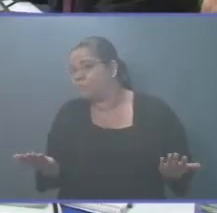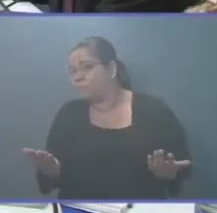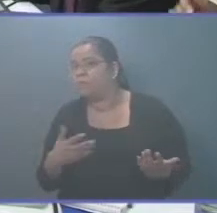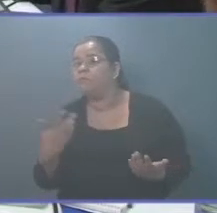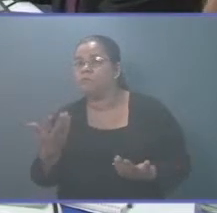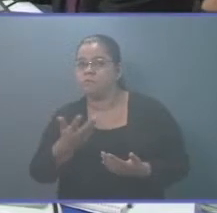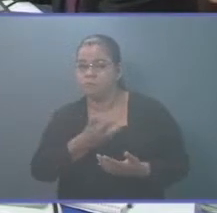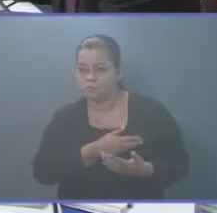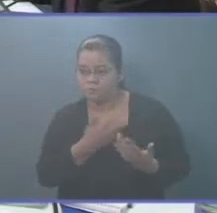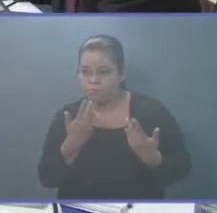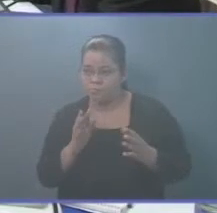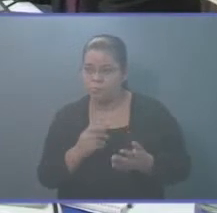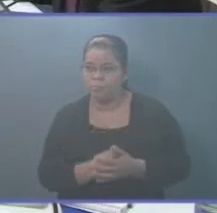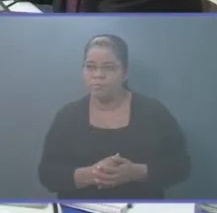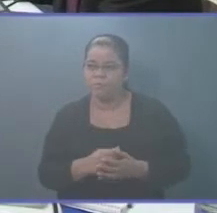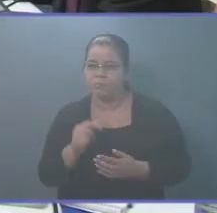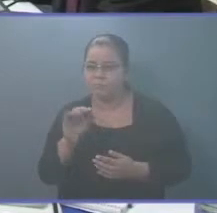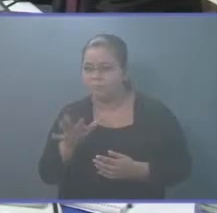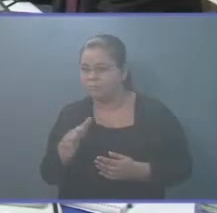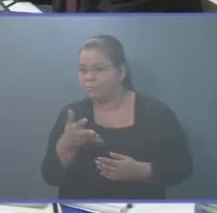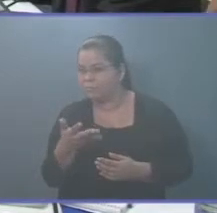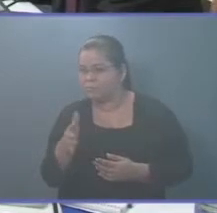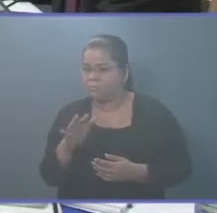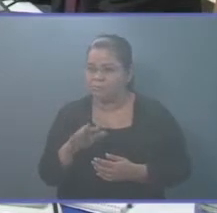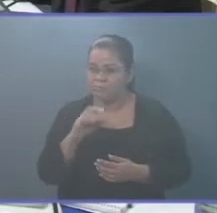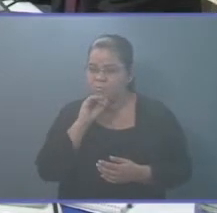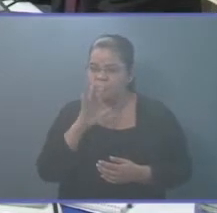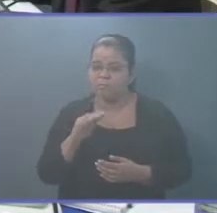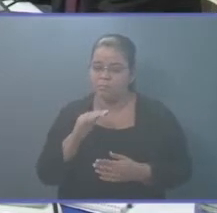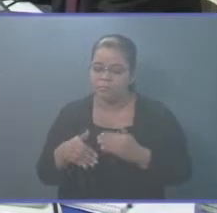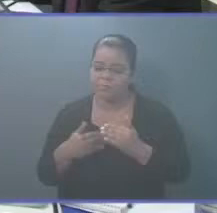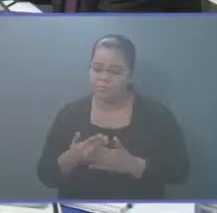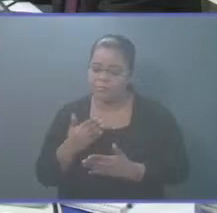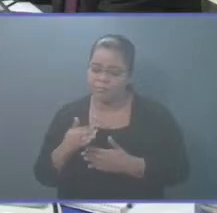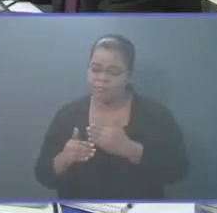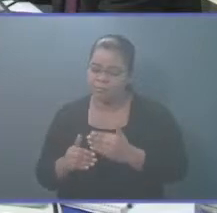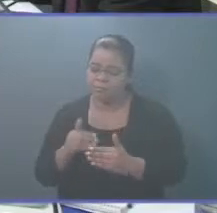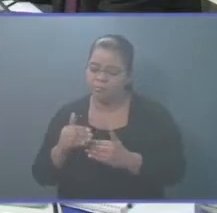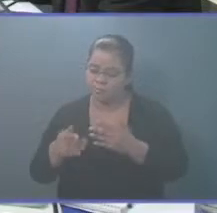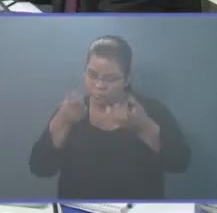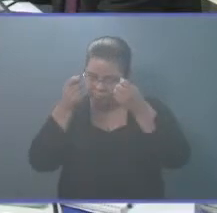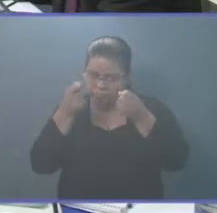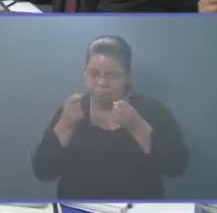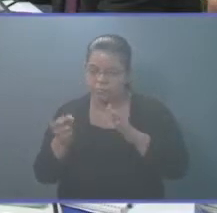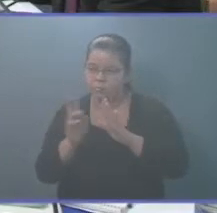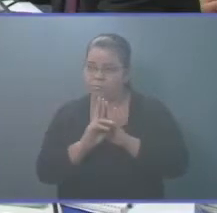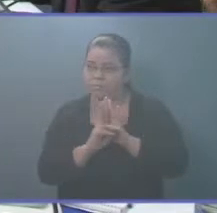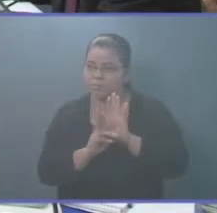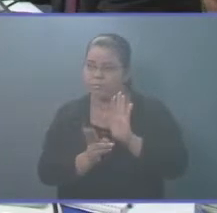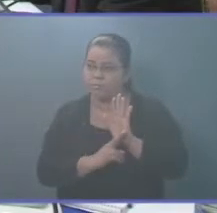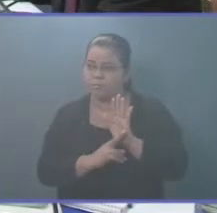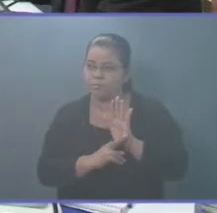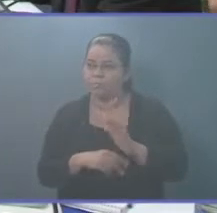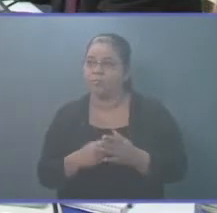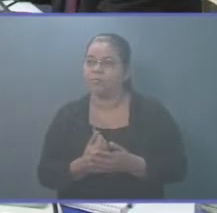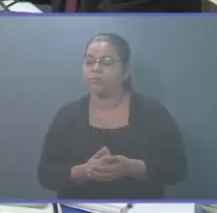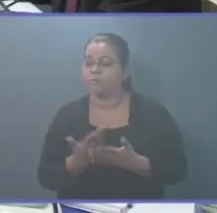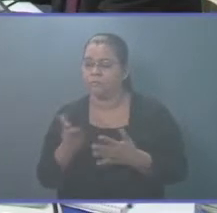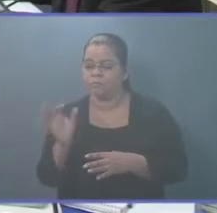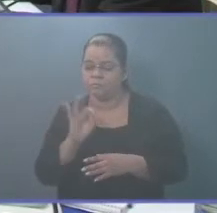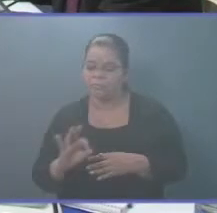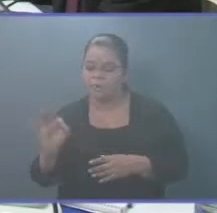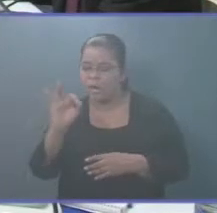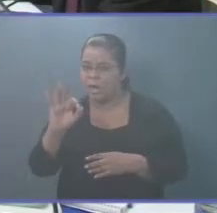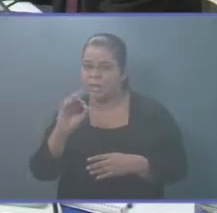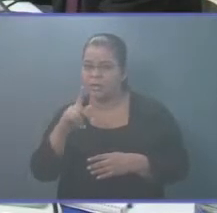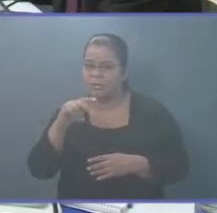estamos un poco trastocando lo que es el proceso penal, ¿verdad?, dentro de las reglas en cuanto a la calidad